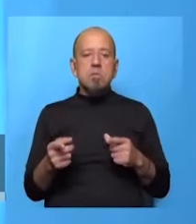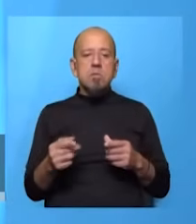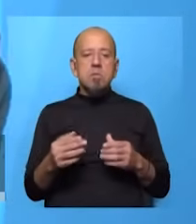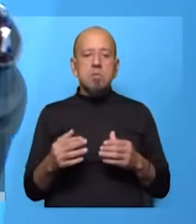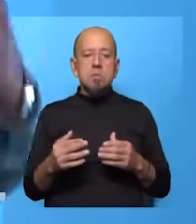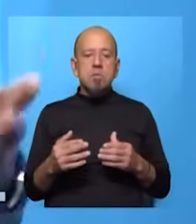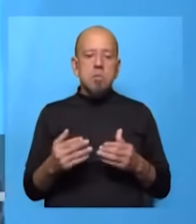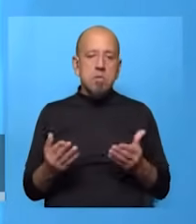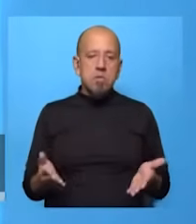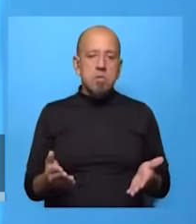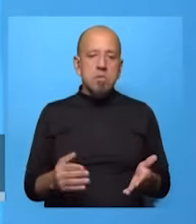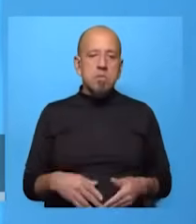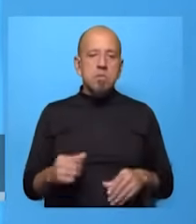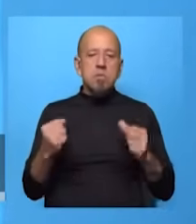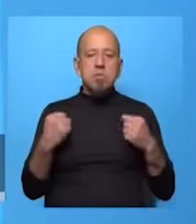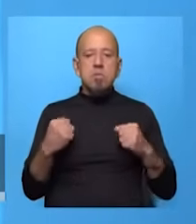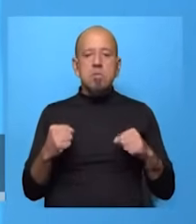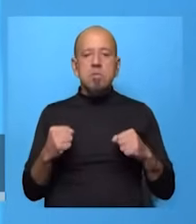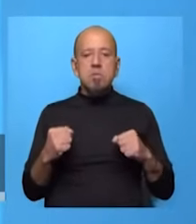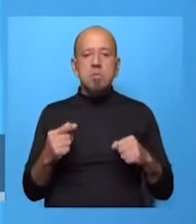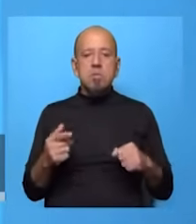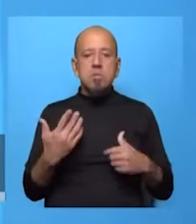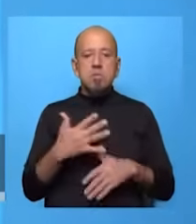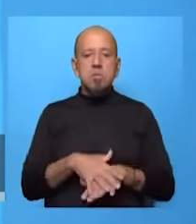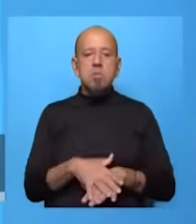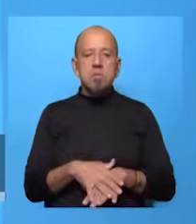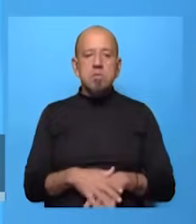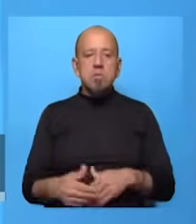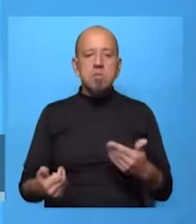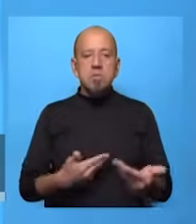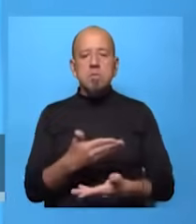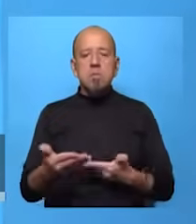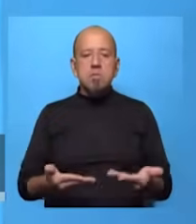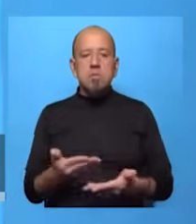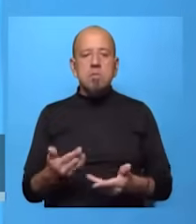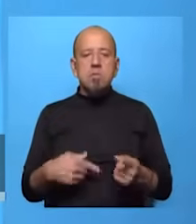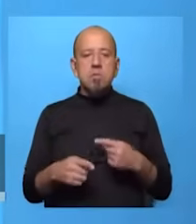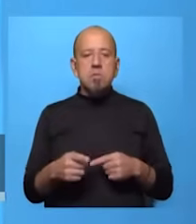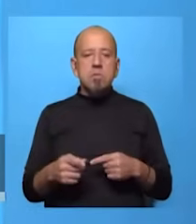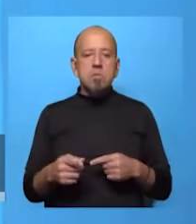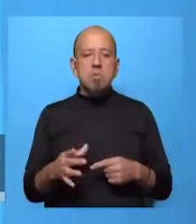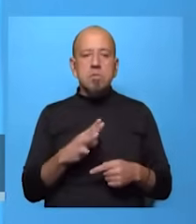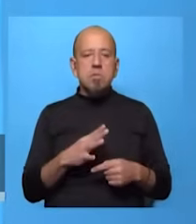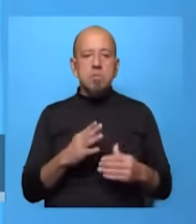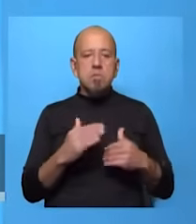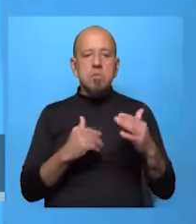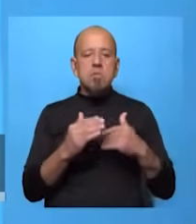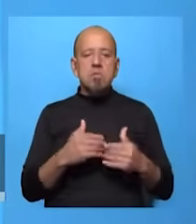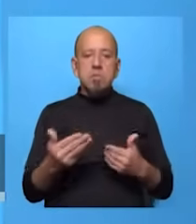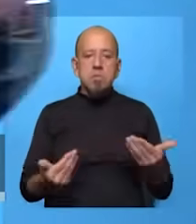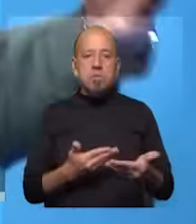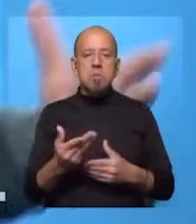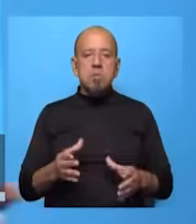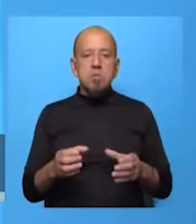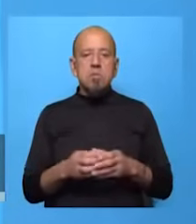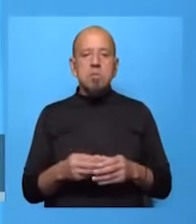a el deporte La Apuesta a la integración a la convivencia a que tenemos que construir comunidad de ese lugar y a